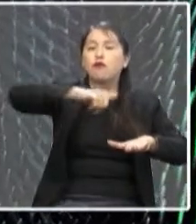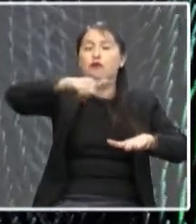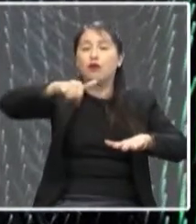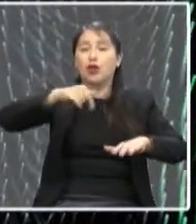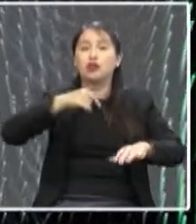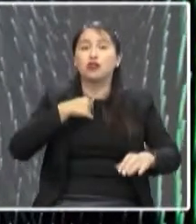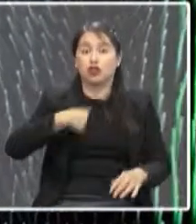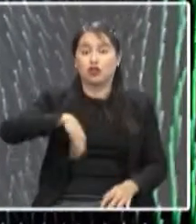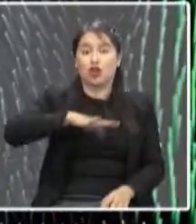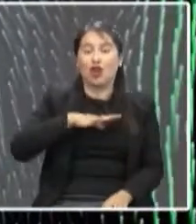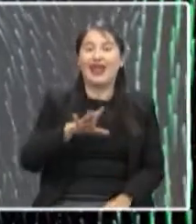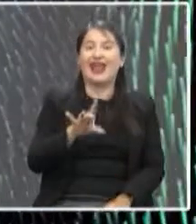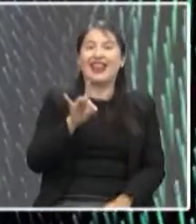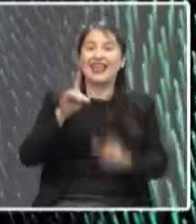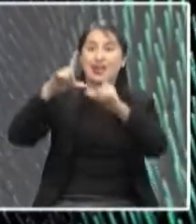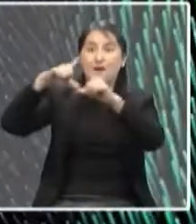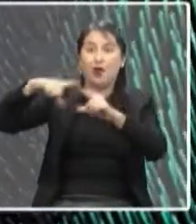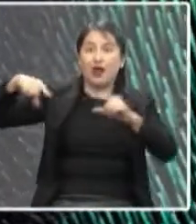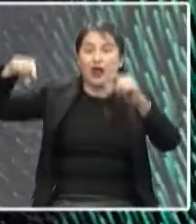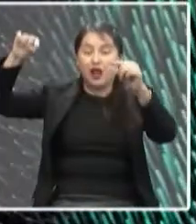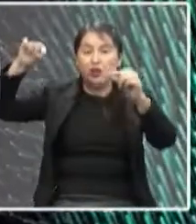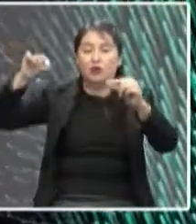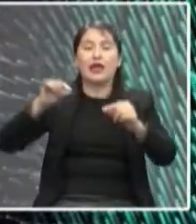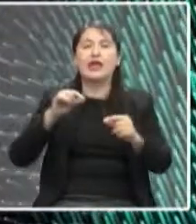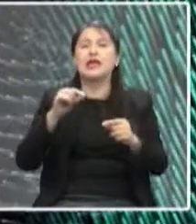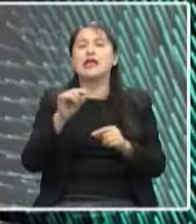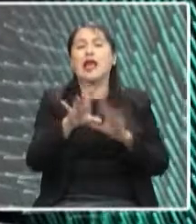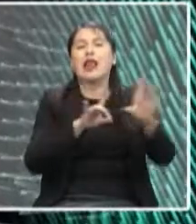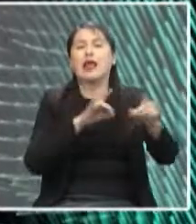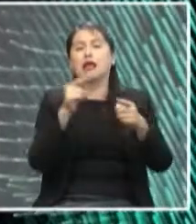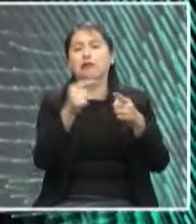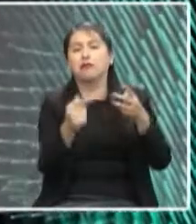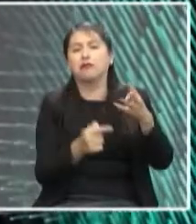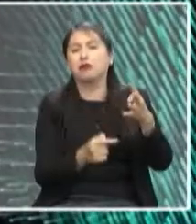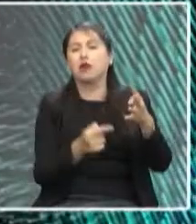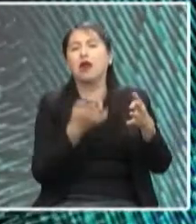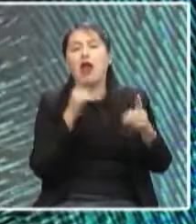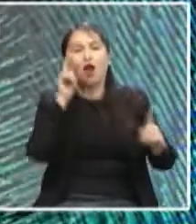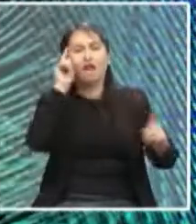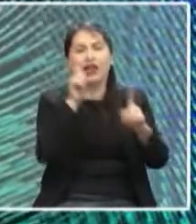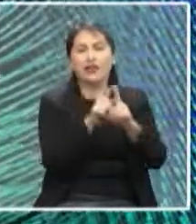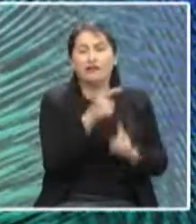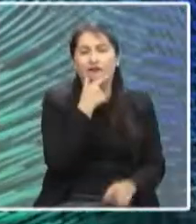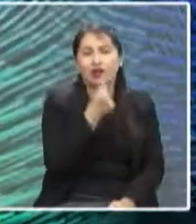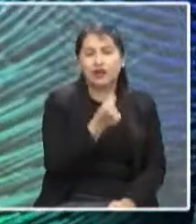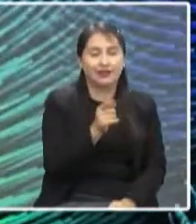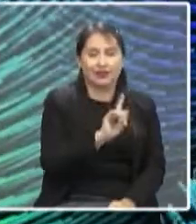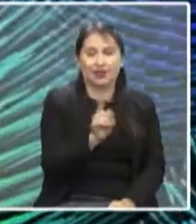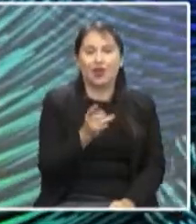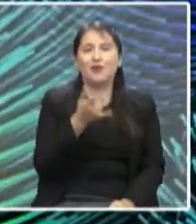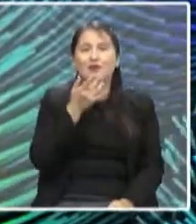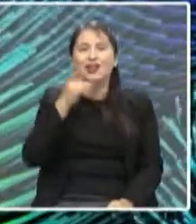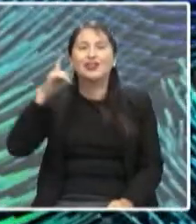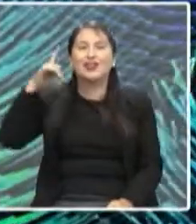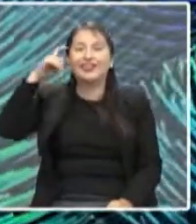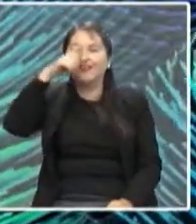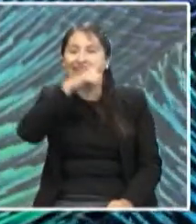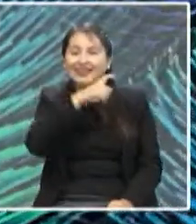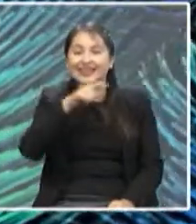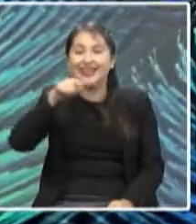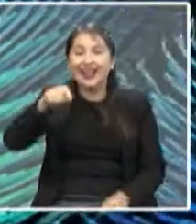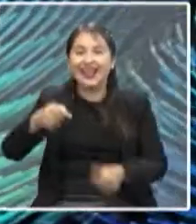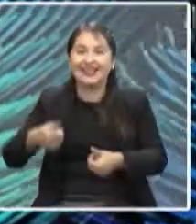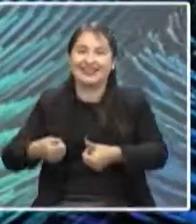hacer todas las demás cosas, no porque sean metas fáciles, sino porque son difíciles, porque ese desafío